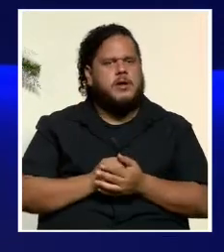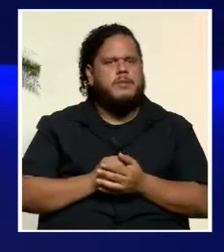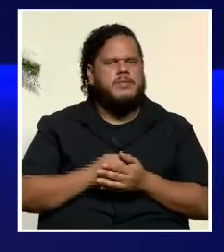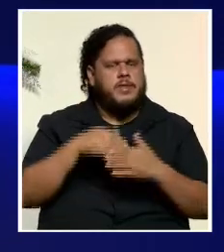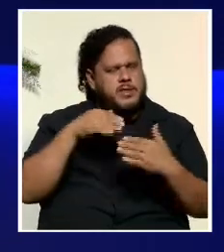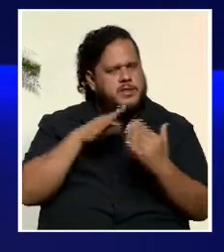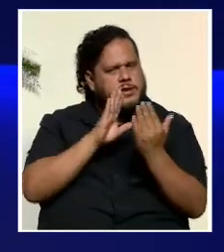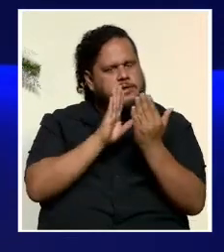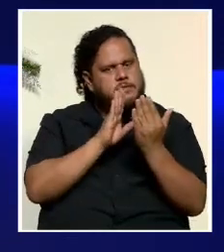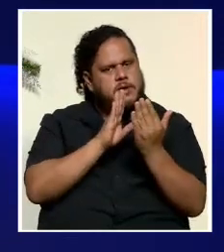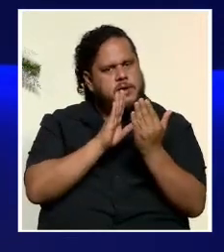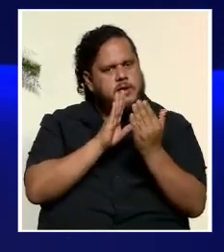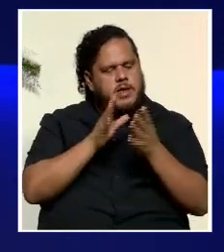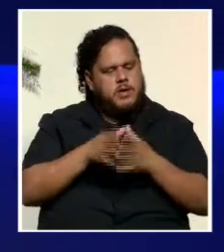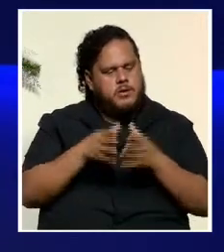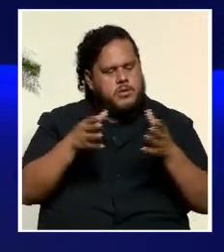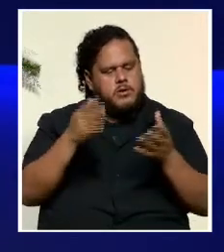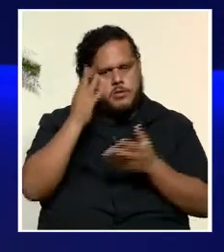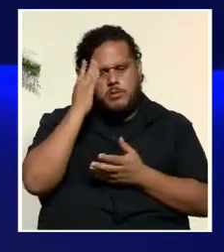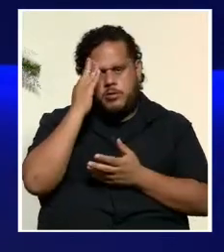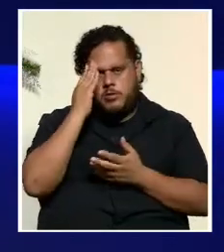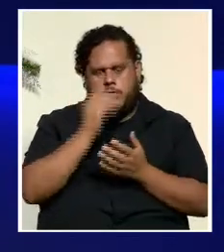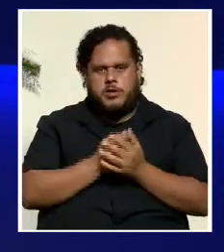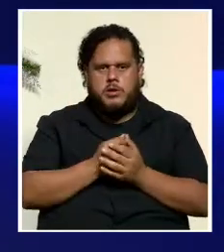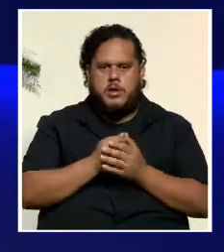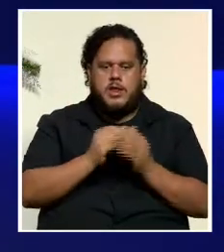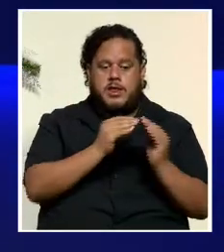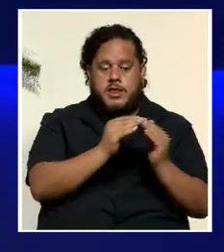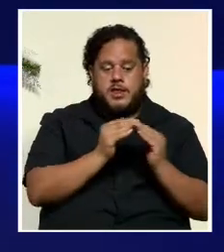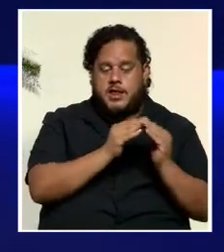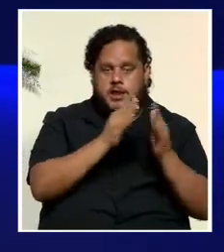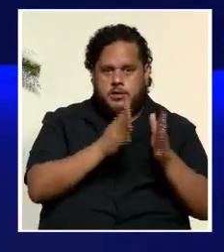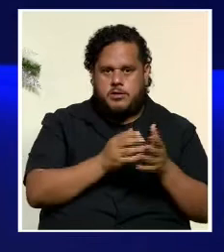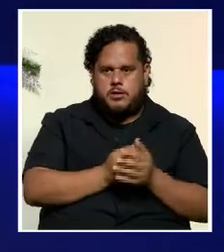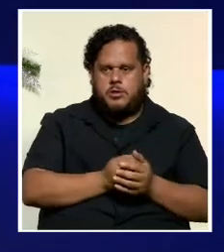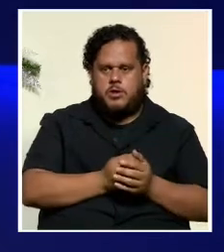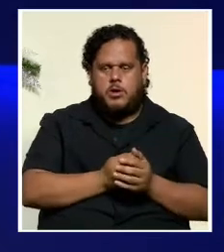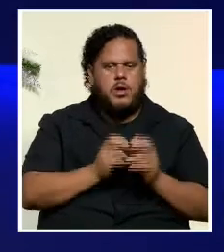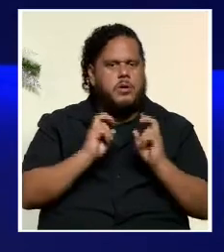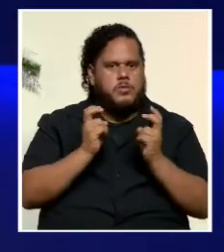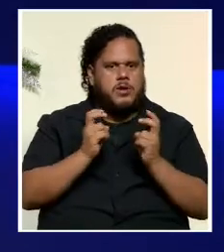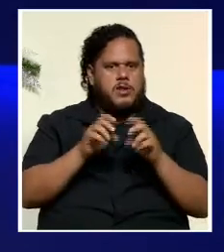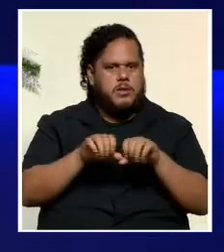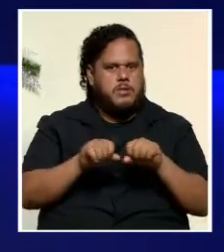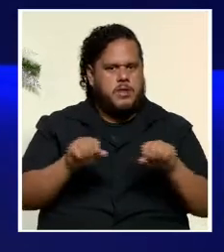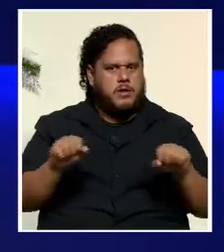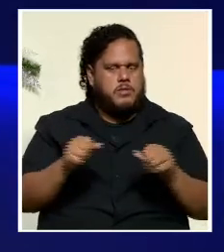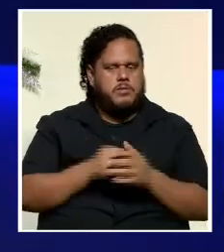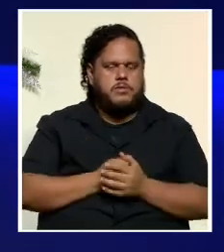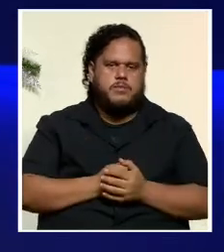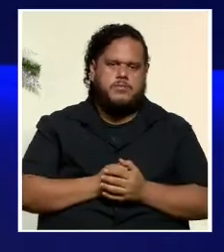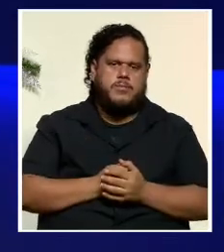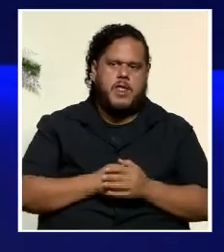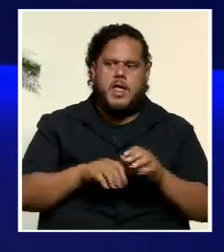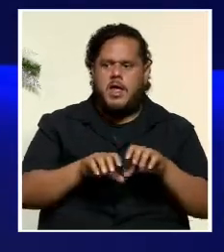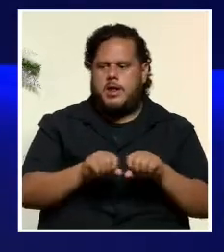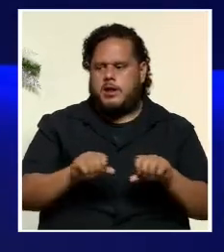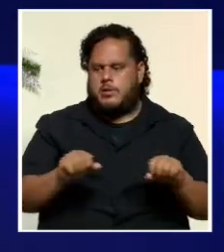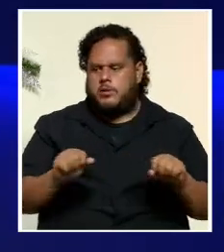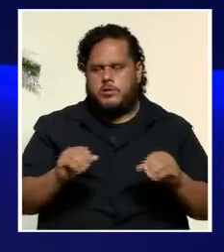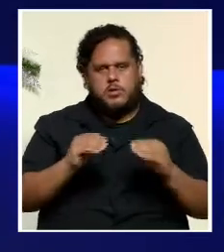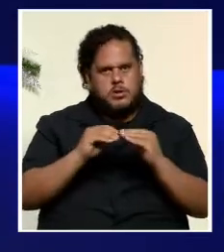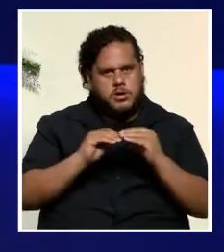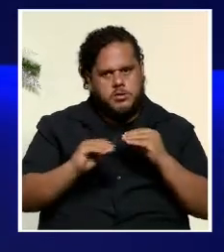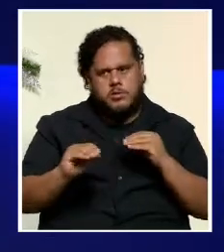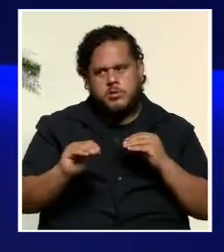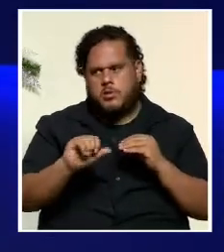refleja una enorme preocupación de la ciudadanía por el tema de la corrupción. La corrupción desplazó